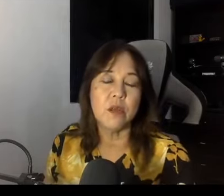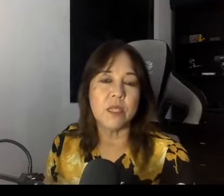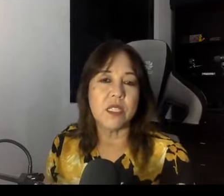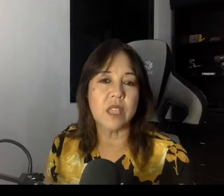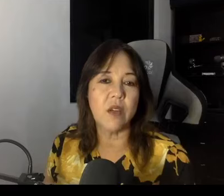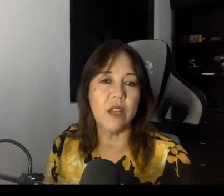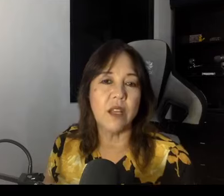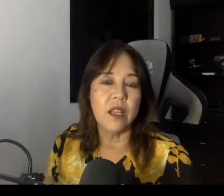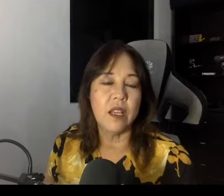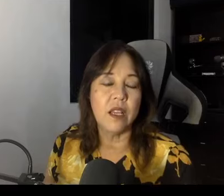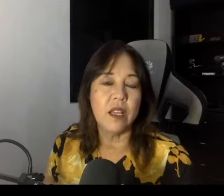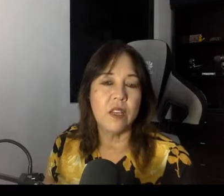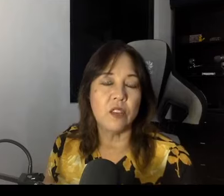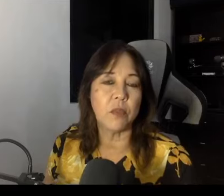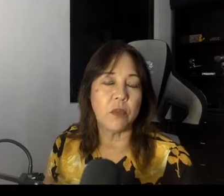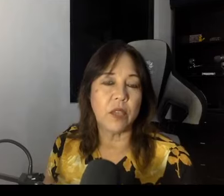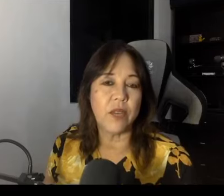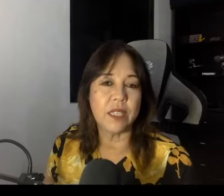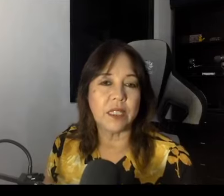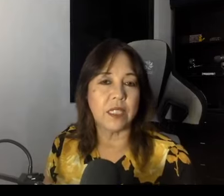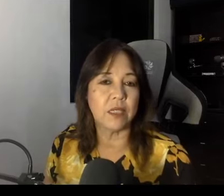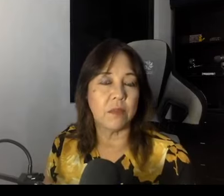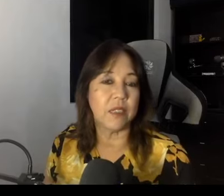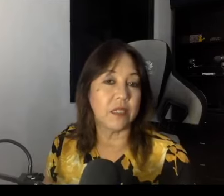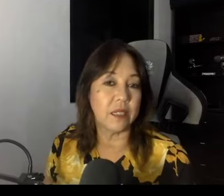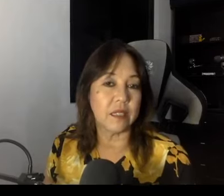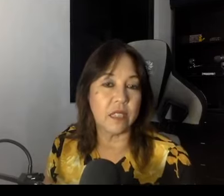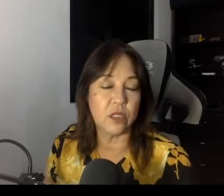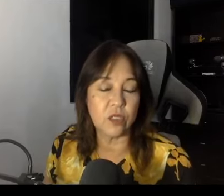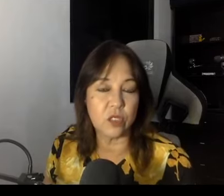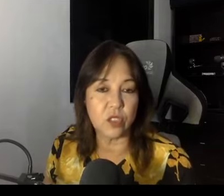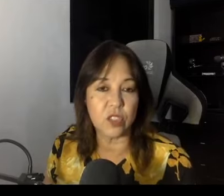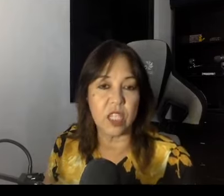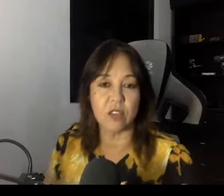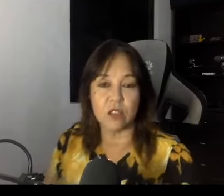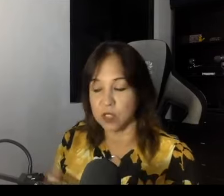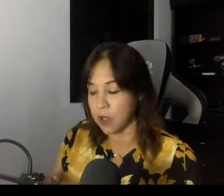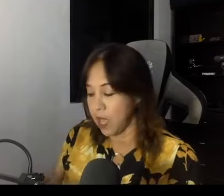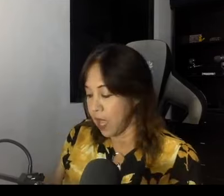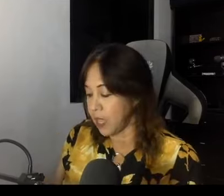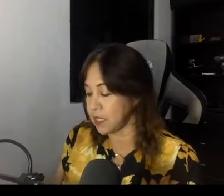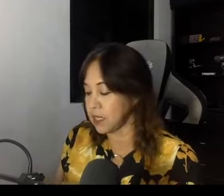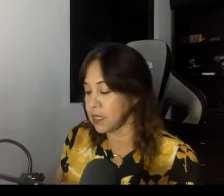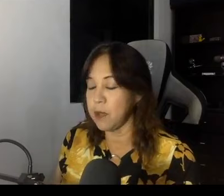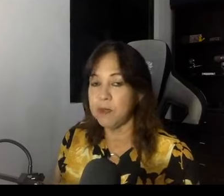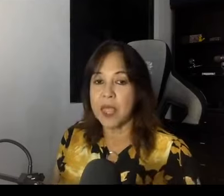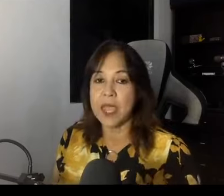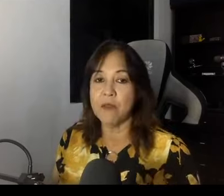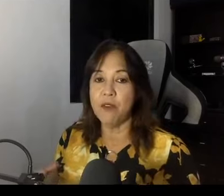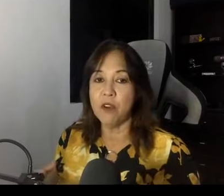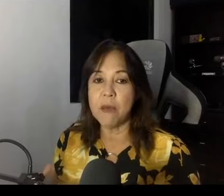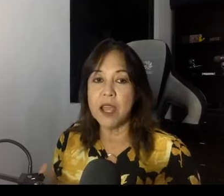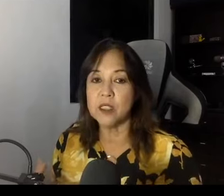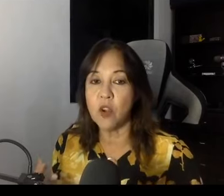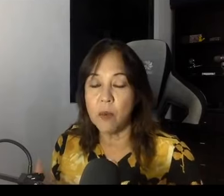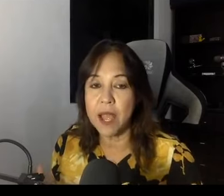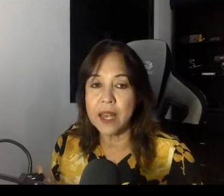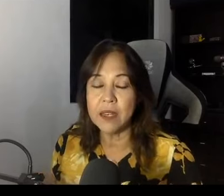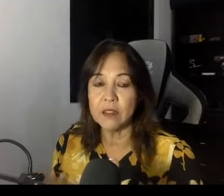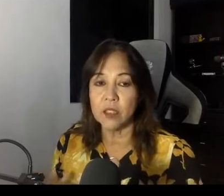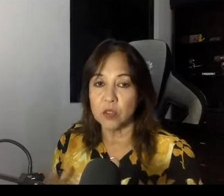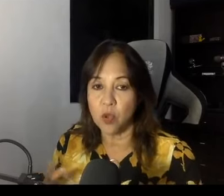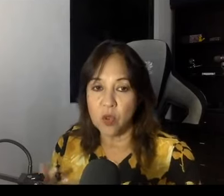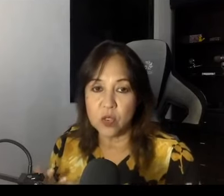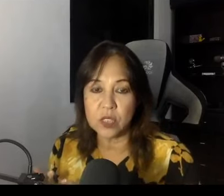julio pues estaba, nos reportaban hasta más de 700 y 800. Así es que en forma